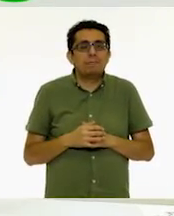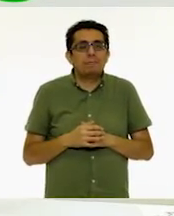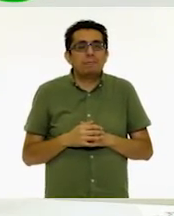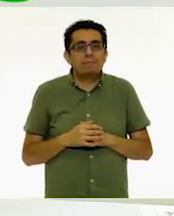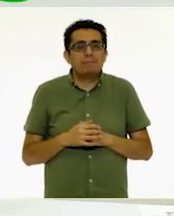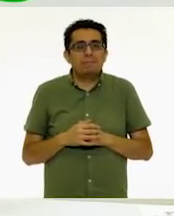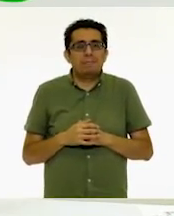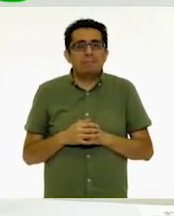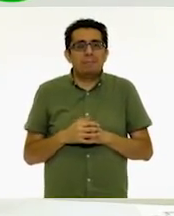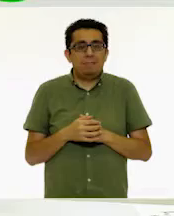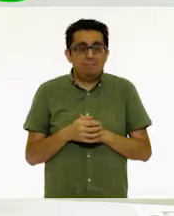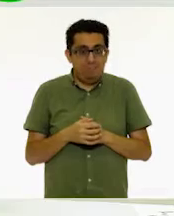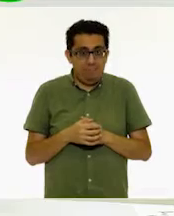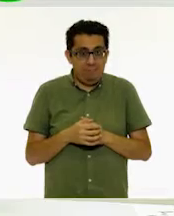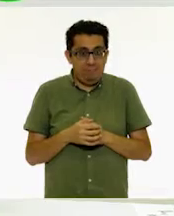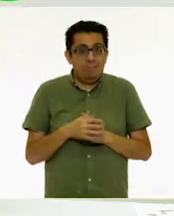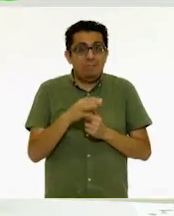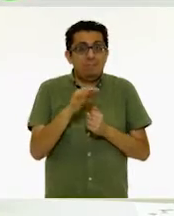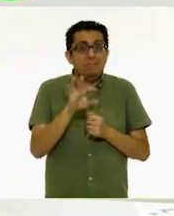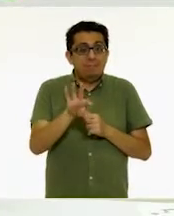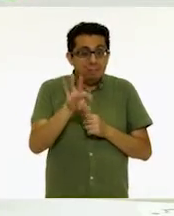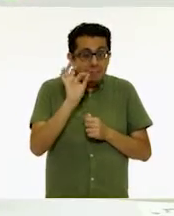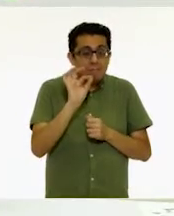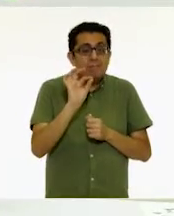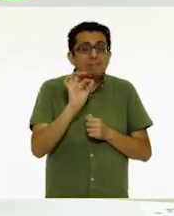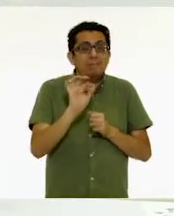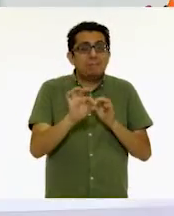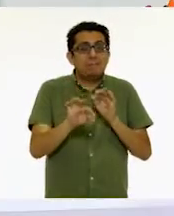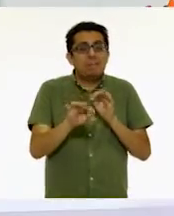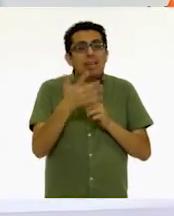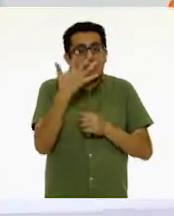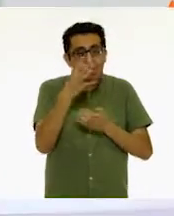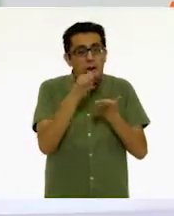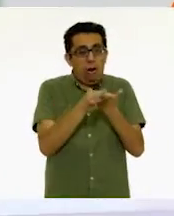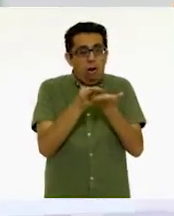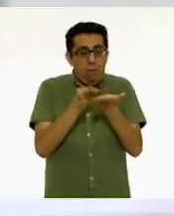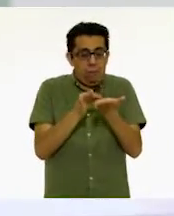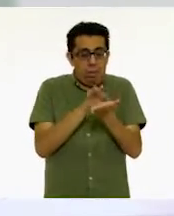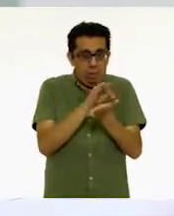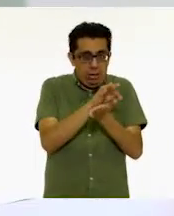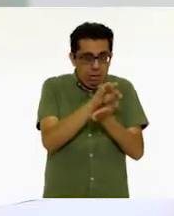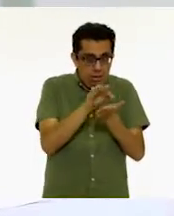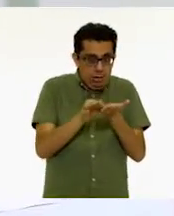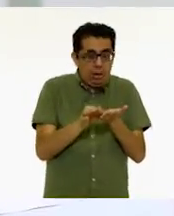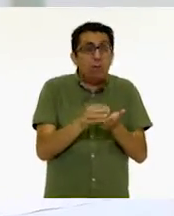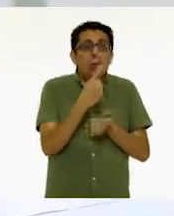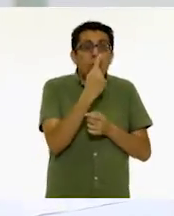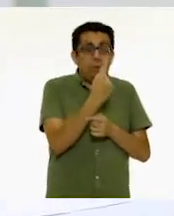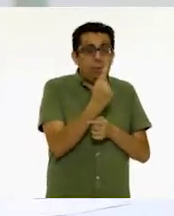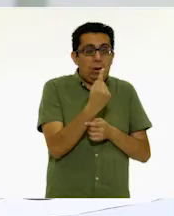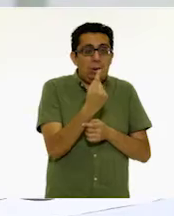Vamos a tomar cinco fichas, traviesos. Una,